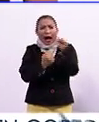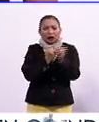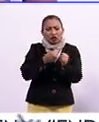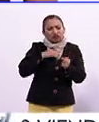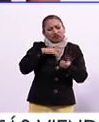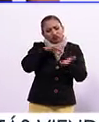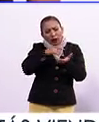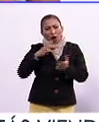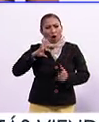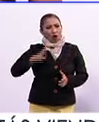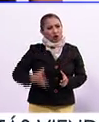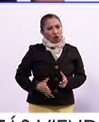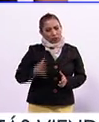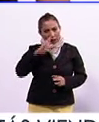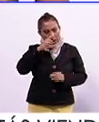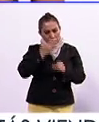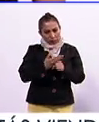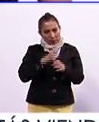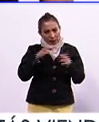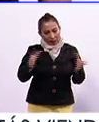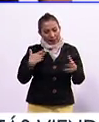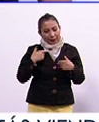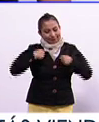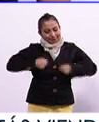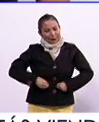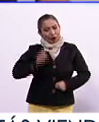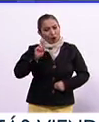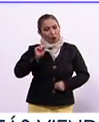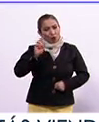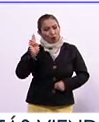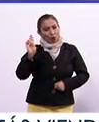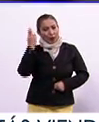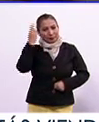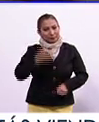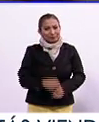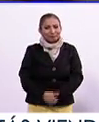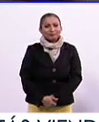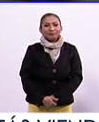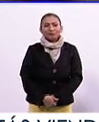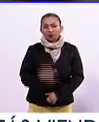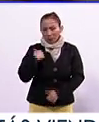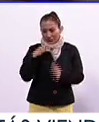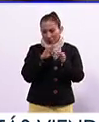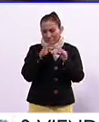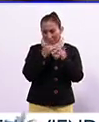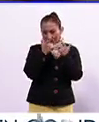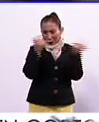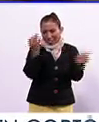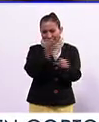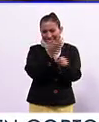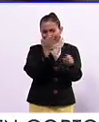ha aportado con orgullo y responsabilidad la camiseta de la UNAM. Le voy a platicar una anécdota que pinta un poco eso,